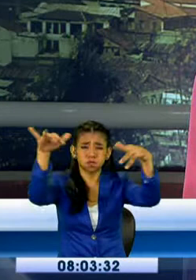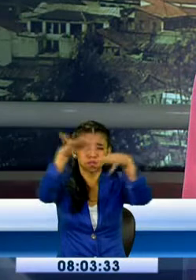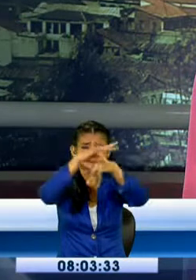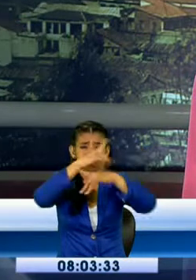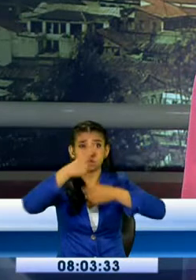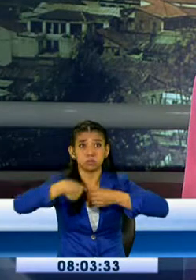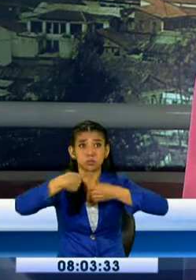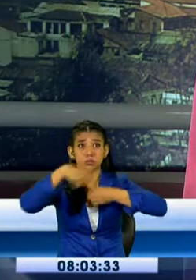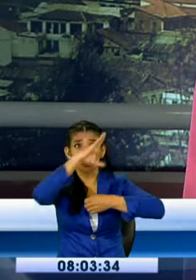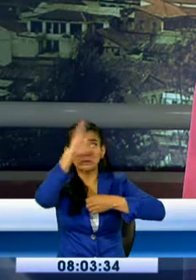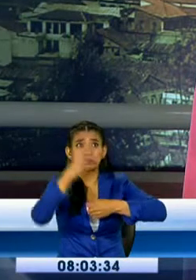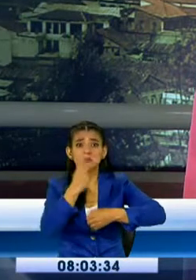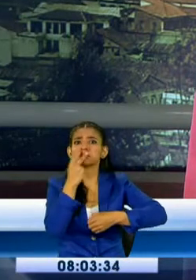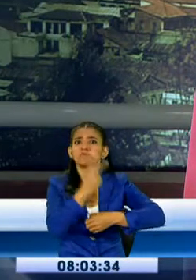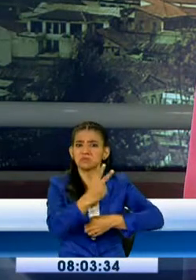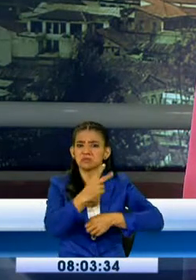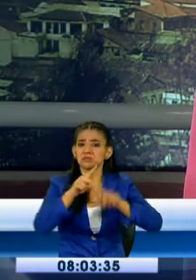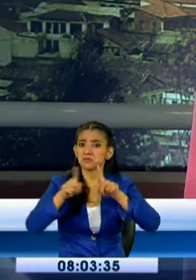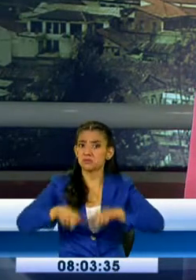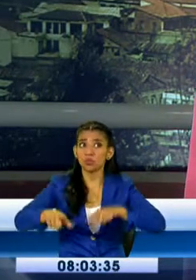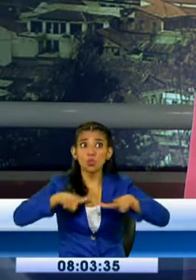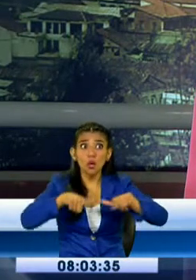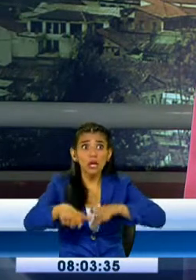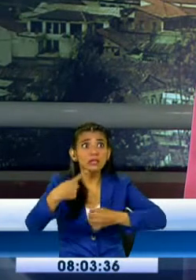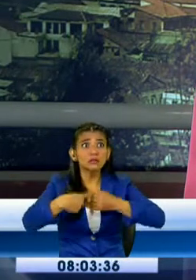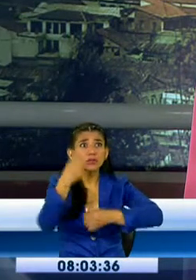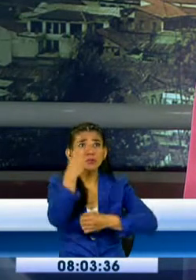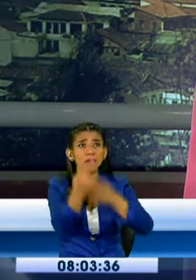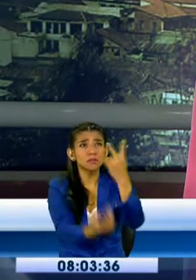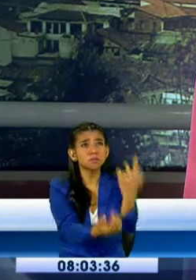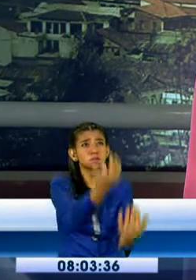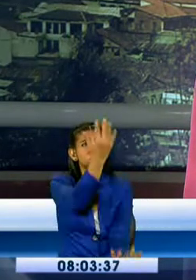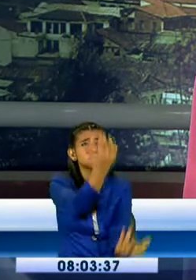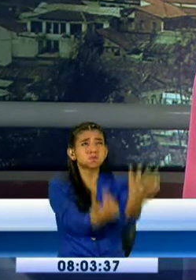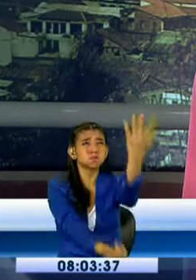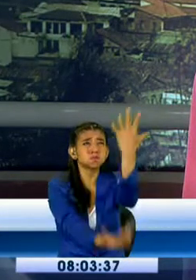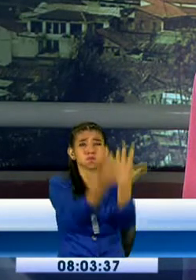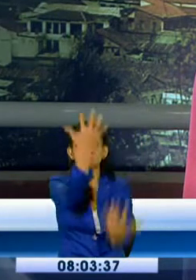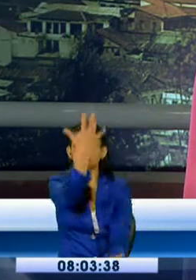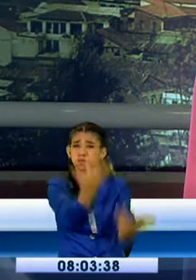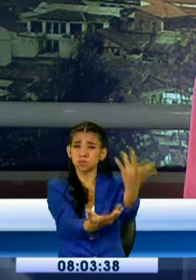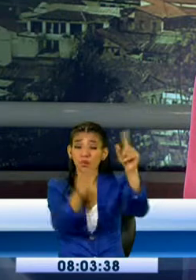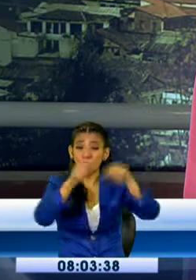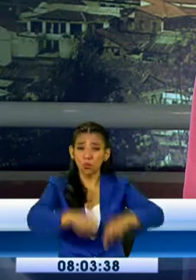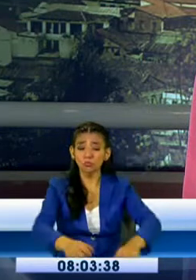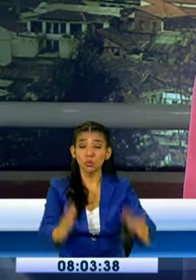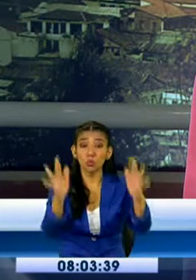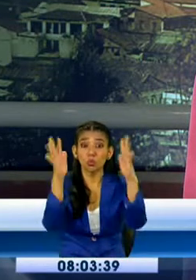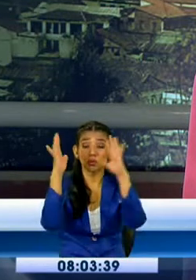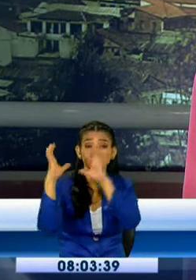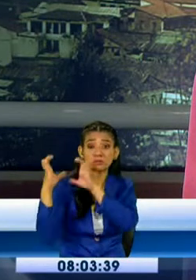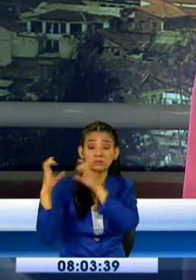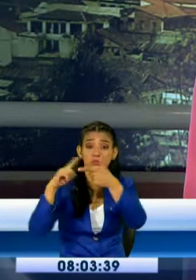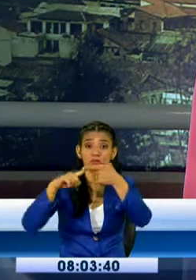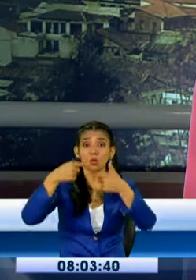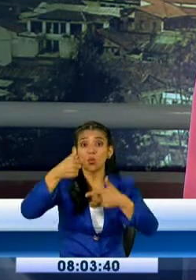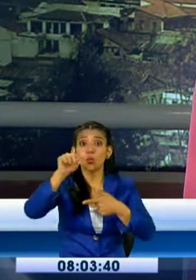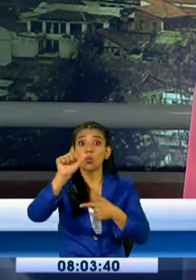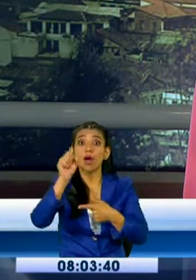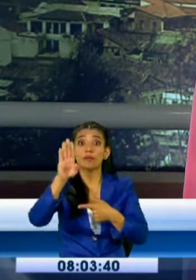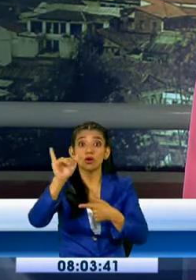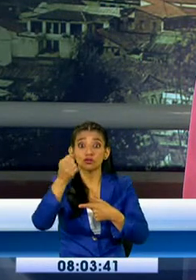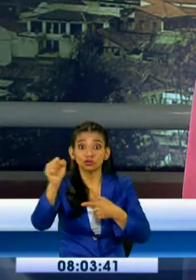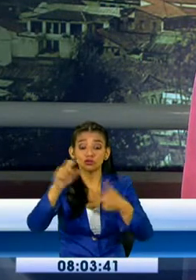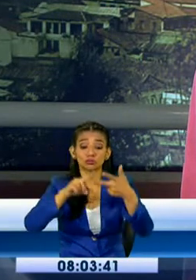cielo capitalino. Desde distintos puntos de Quito se veían las llamas de varios metros de altura que consumían los bosques de San Francisco, El Guabo, Orquídeas y